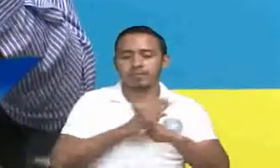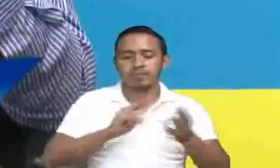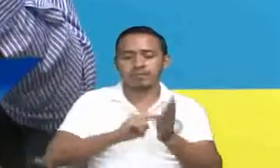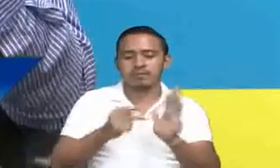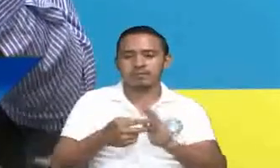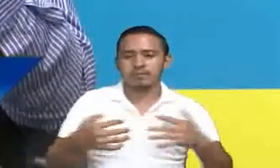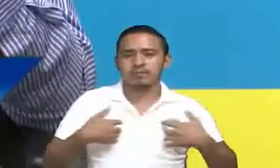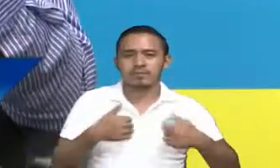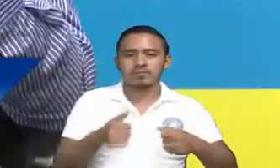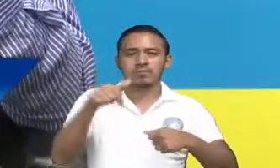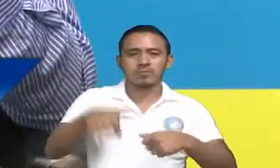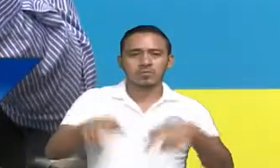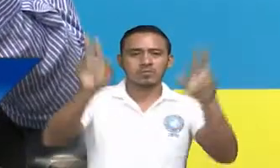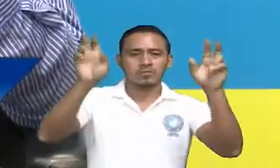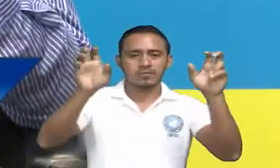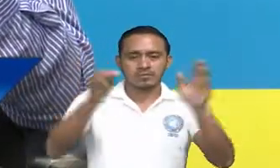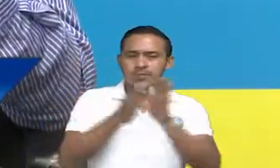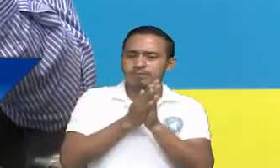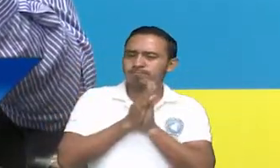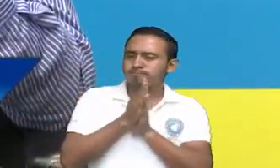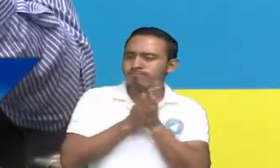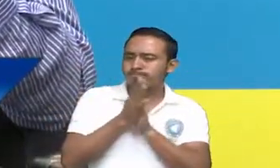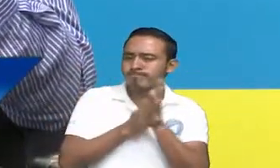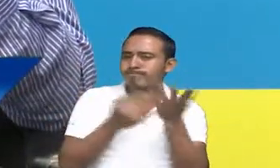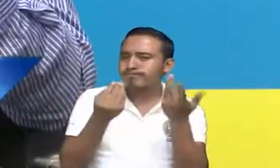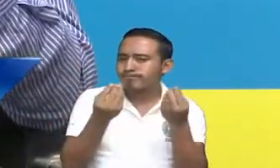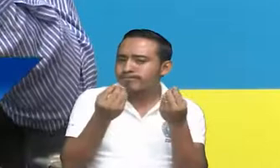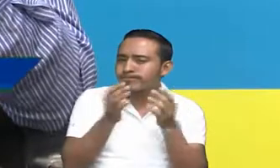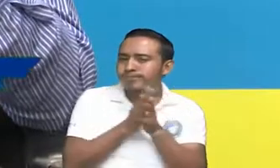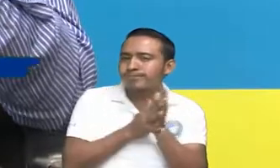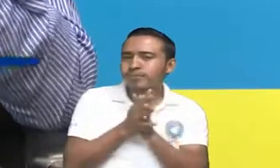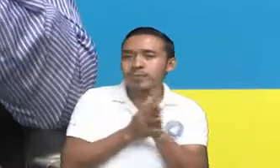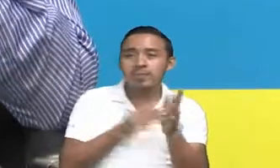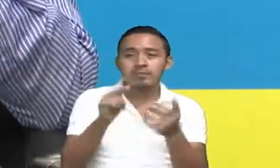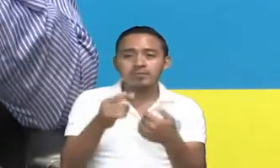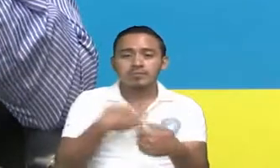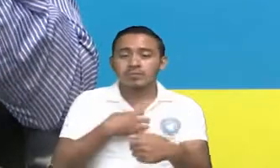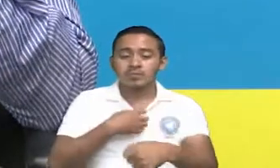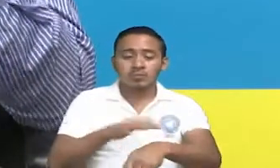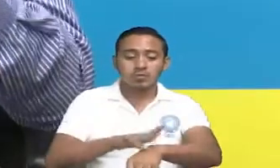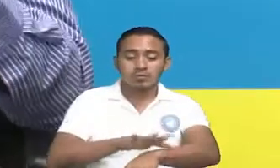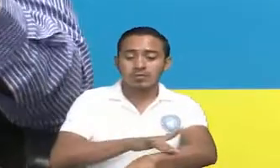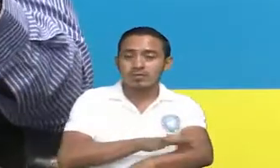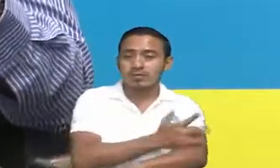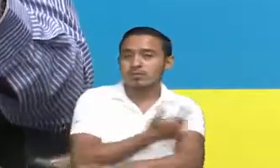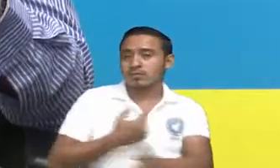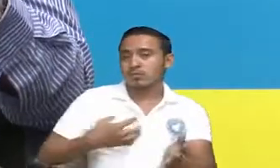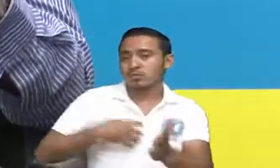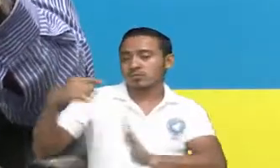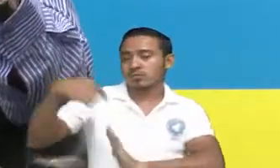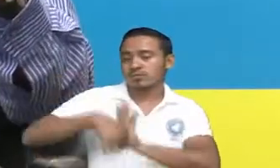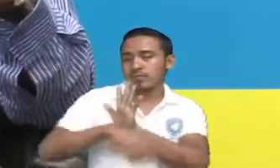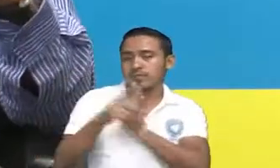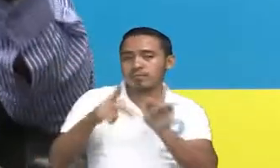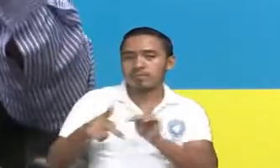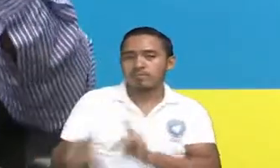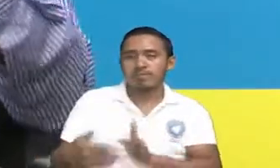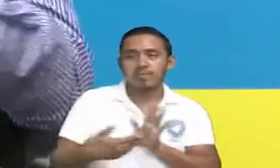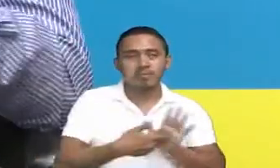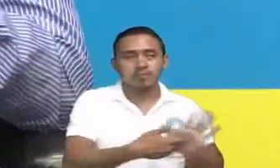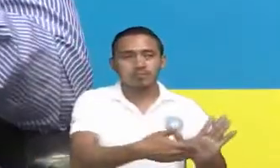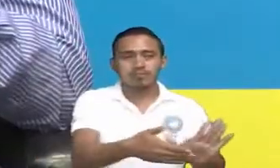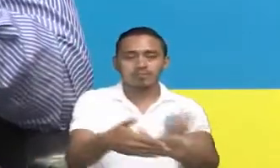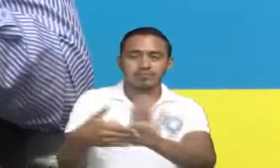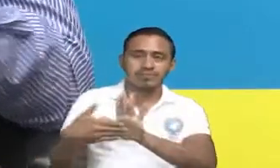muy interesante que envuelve, es un sentimiento nato que mostramos evidencia hasta el